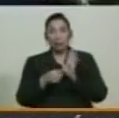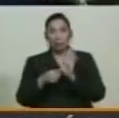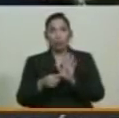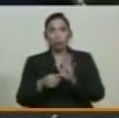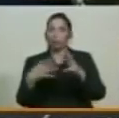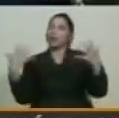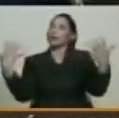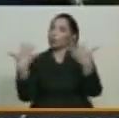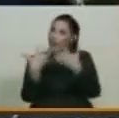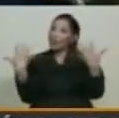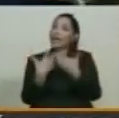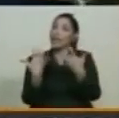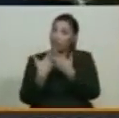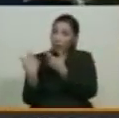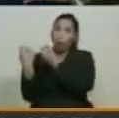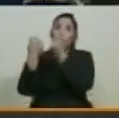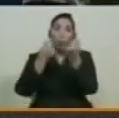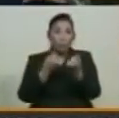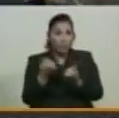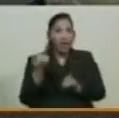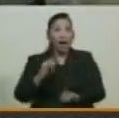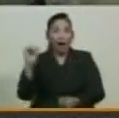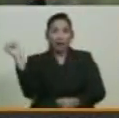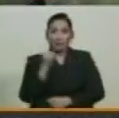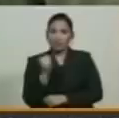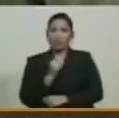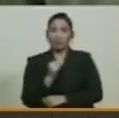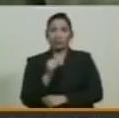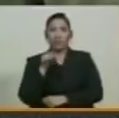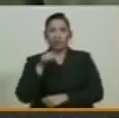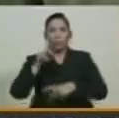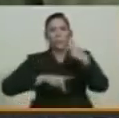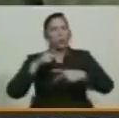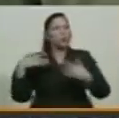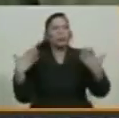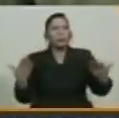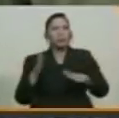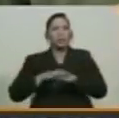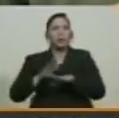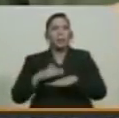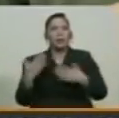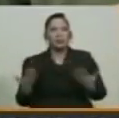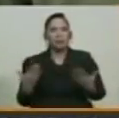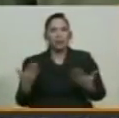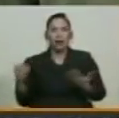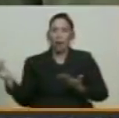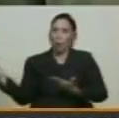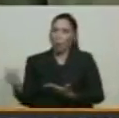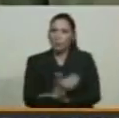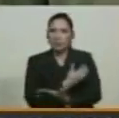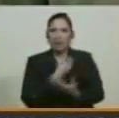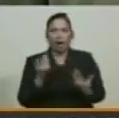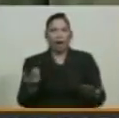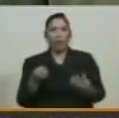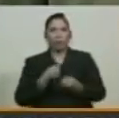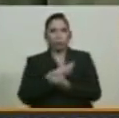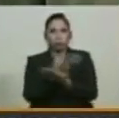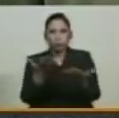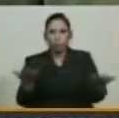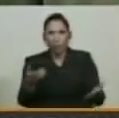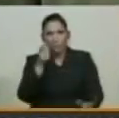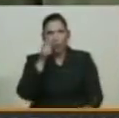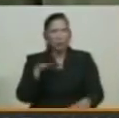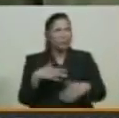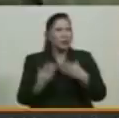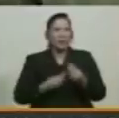guerra económica lo que nos tiene. Con estos productos, ¿ahora qué se va a hacer? ¿Van a ser comisados? ¿Se van a distribuir al pueblo? ¿Qué es lo que